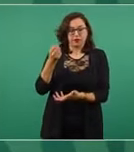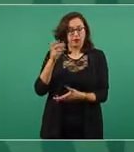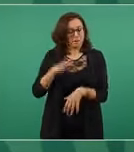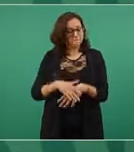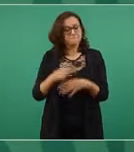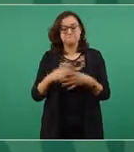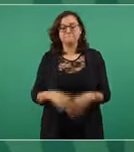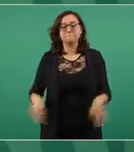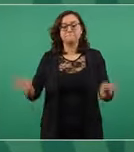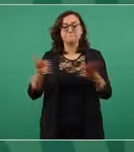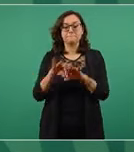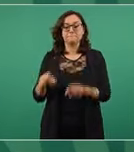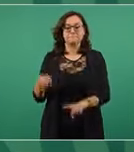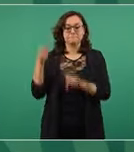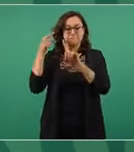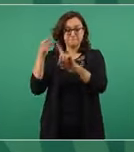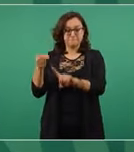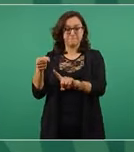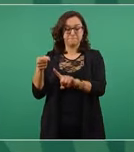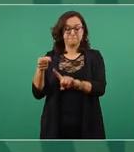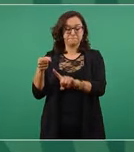fundamentalmente a los